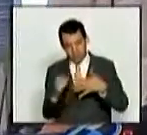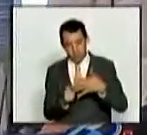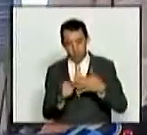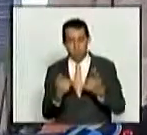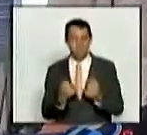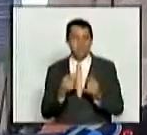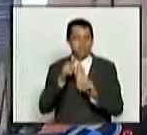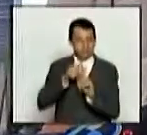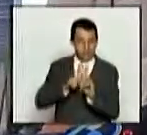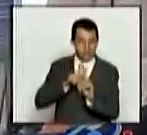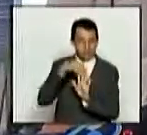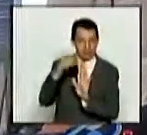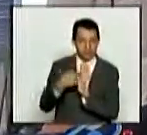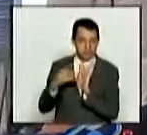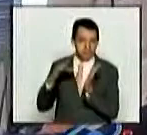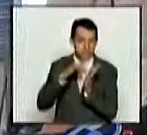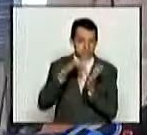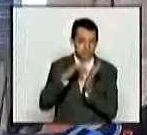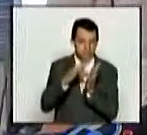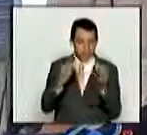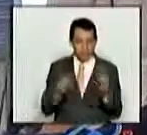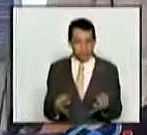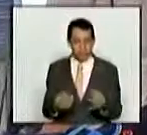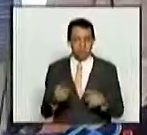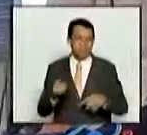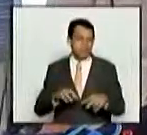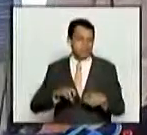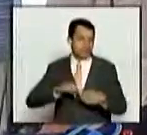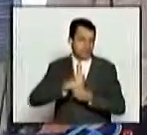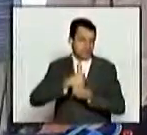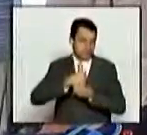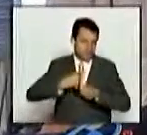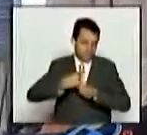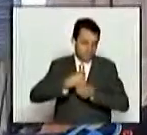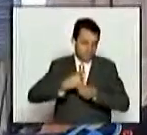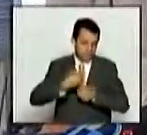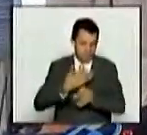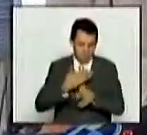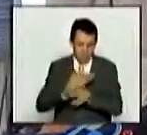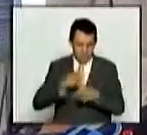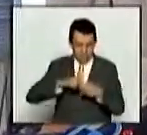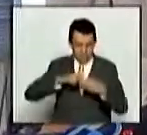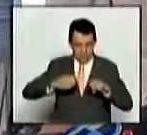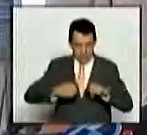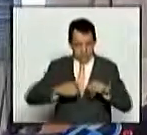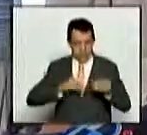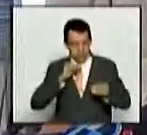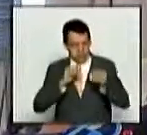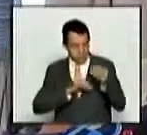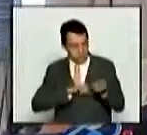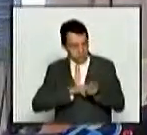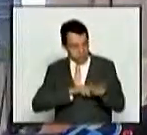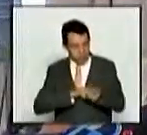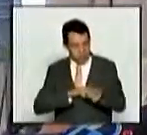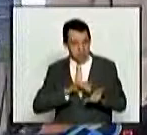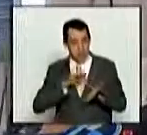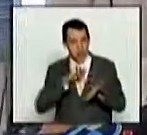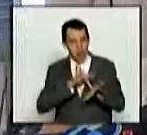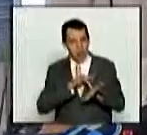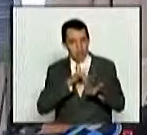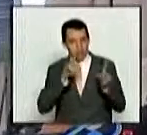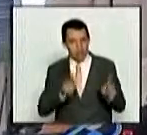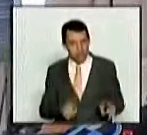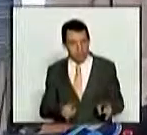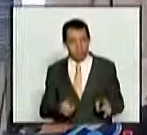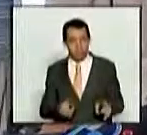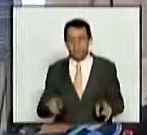cuando tenemos algunos conflictos con hernias discales, que tenemos que apoyarnos no solo desde la terapia manipulativa, sino que nos estamos apoyando también con la terapia